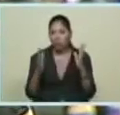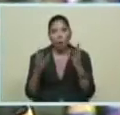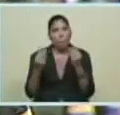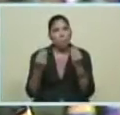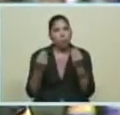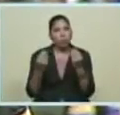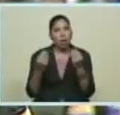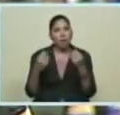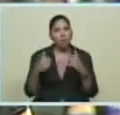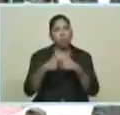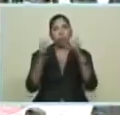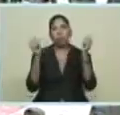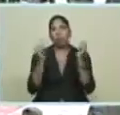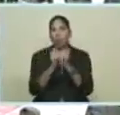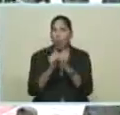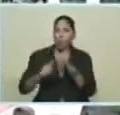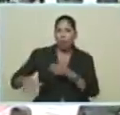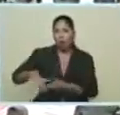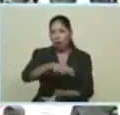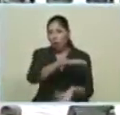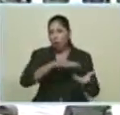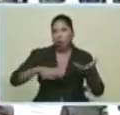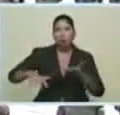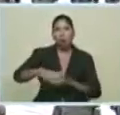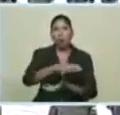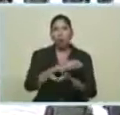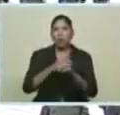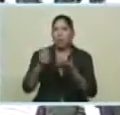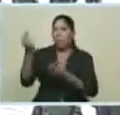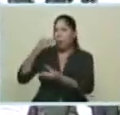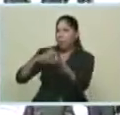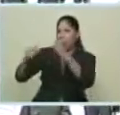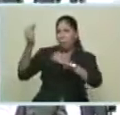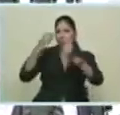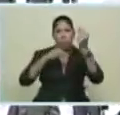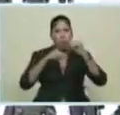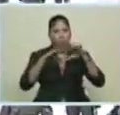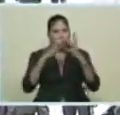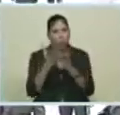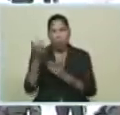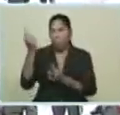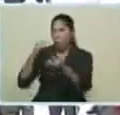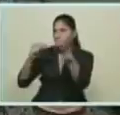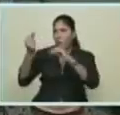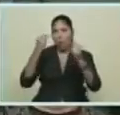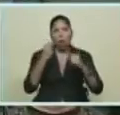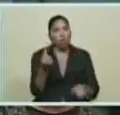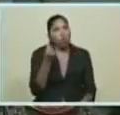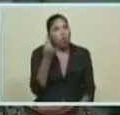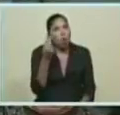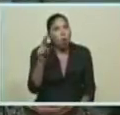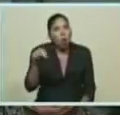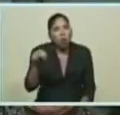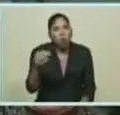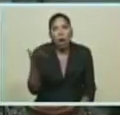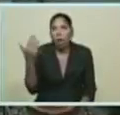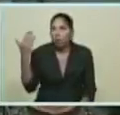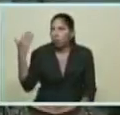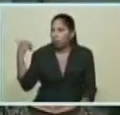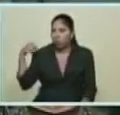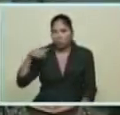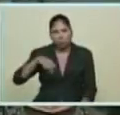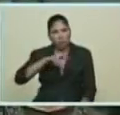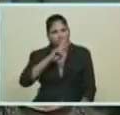todas las violencias, de todas las agresiones. Nunca antes nuestro país,